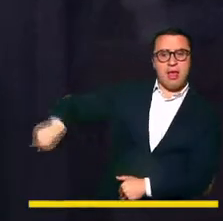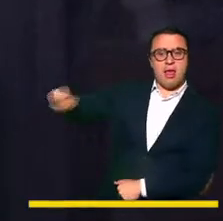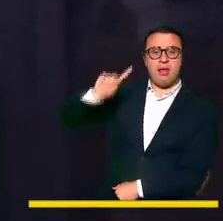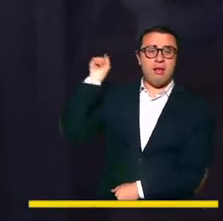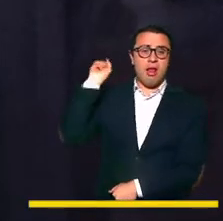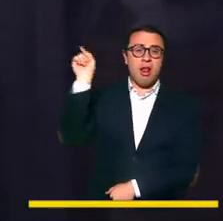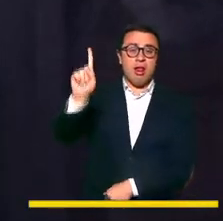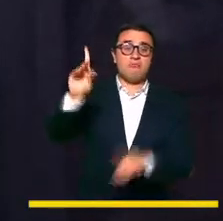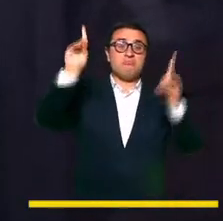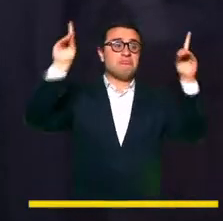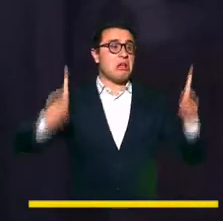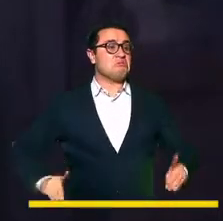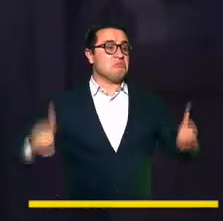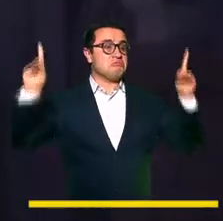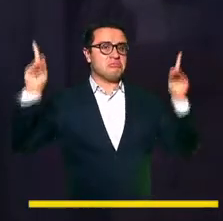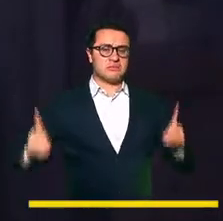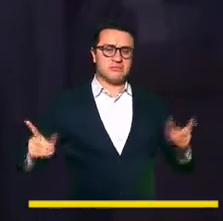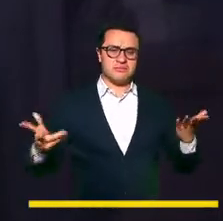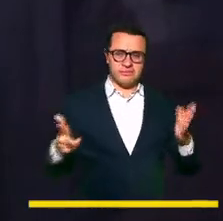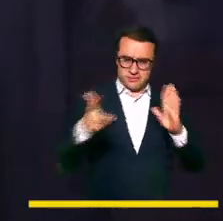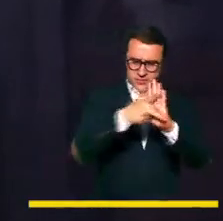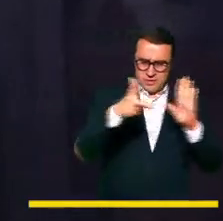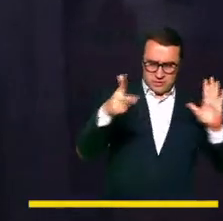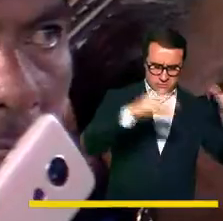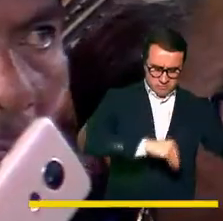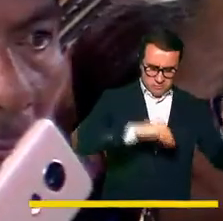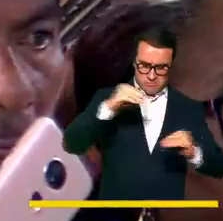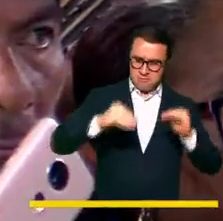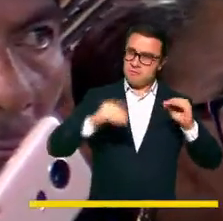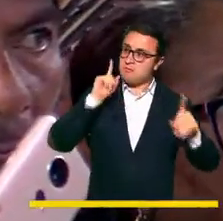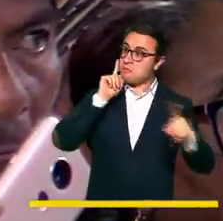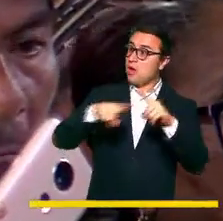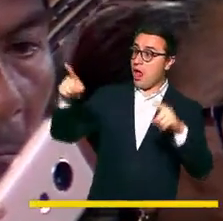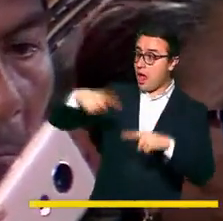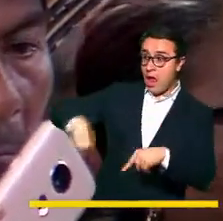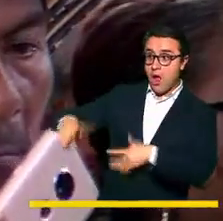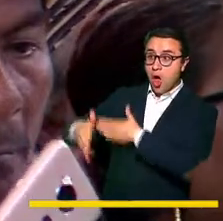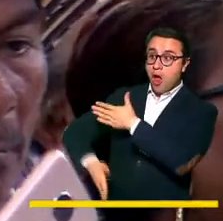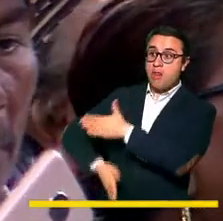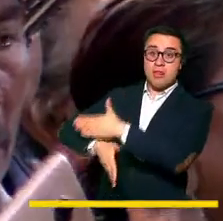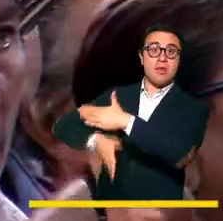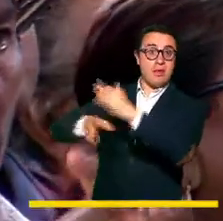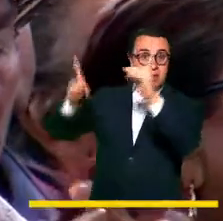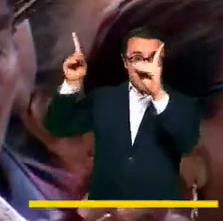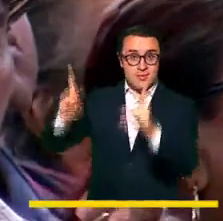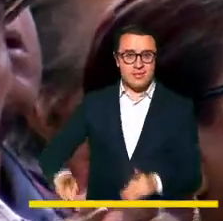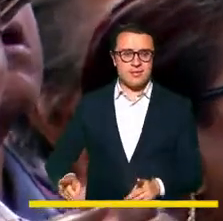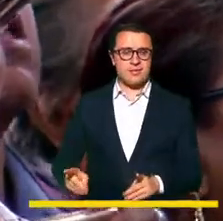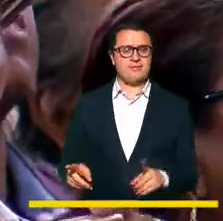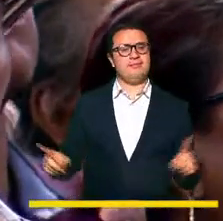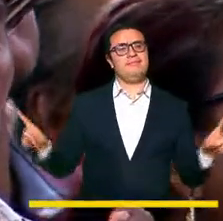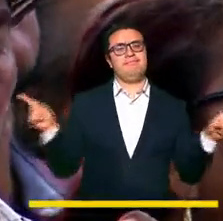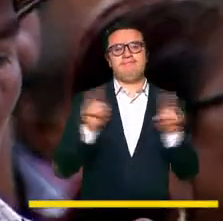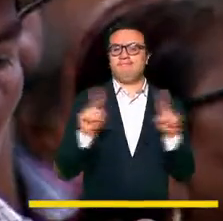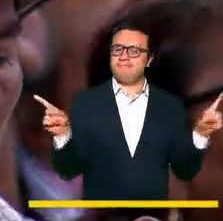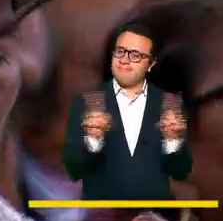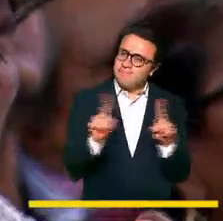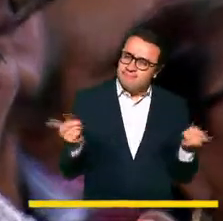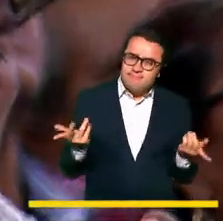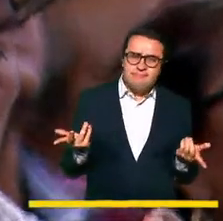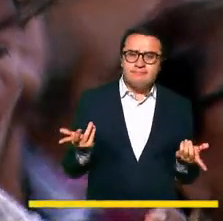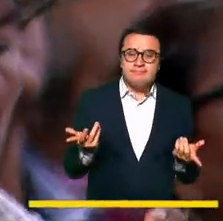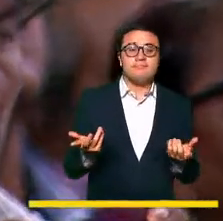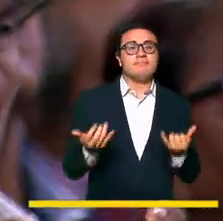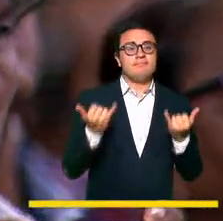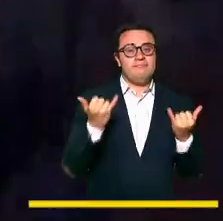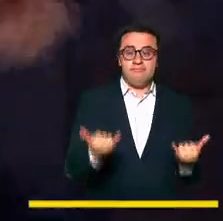La constituyente de nuevo no es para que ellos sigan tomando decisiones, sino que antes que nada,